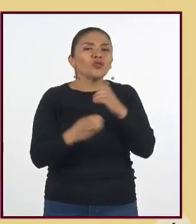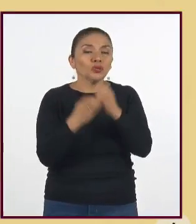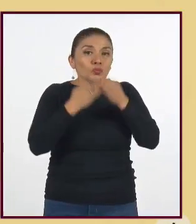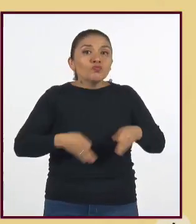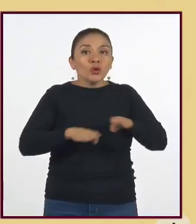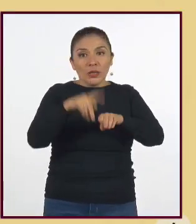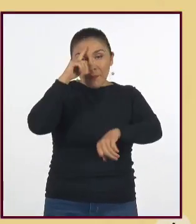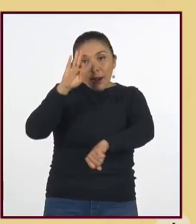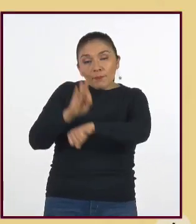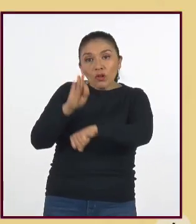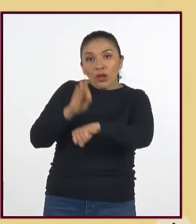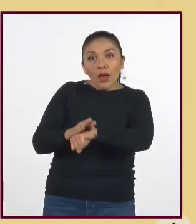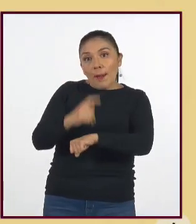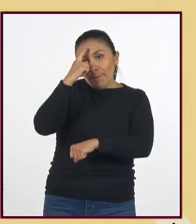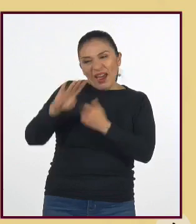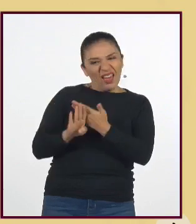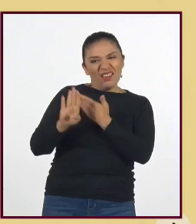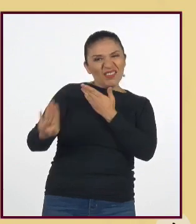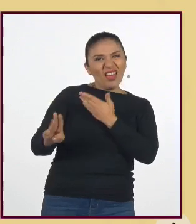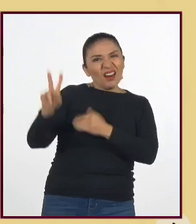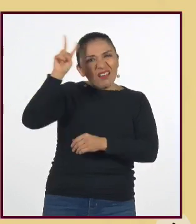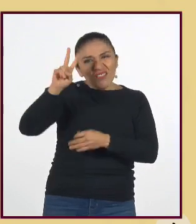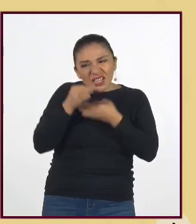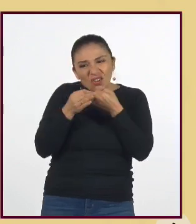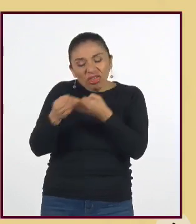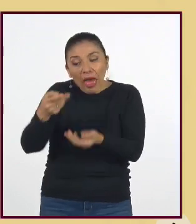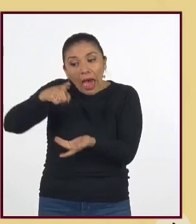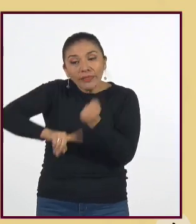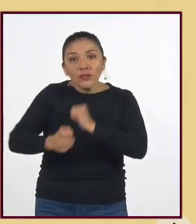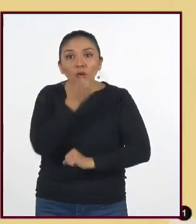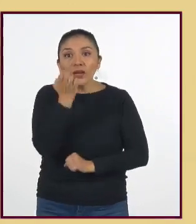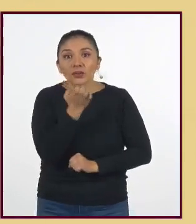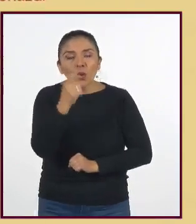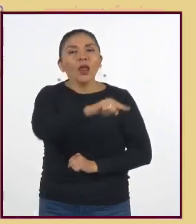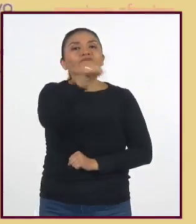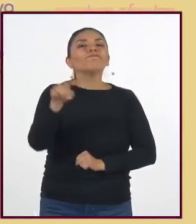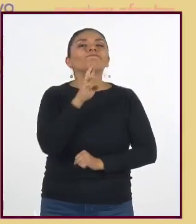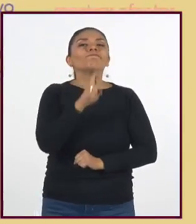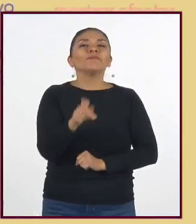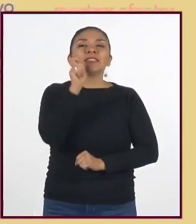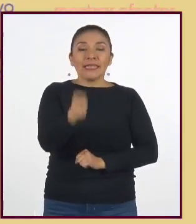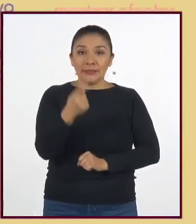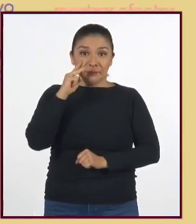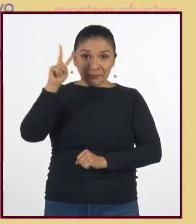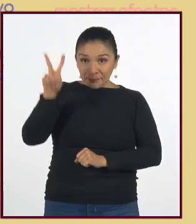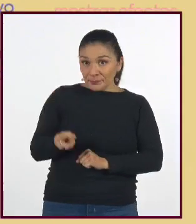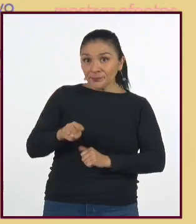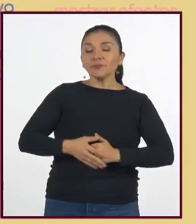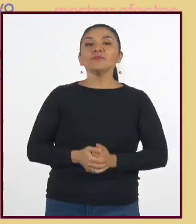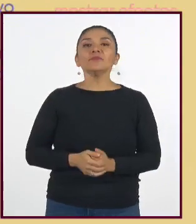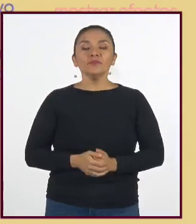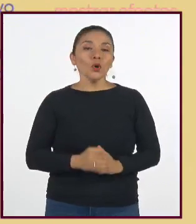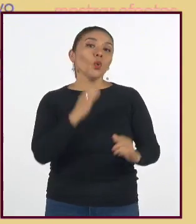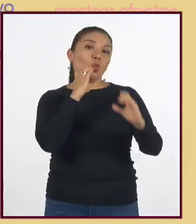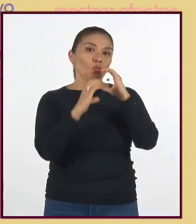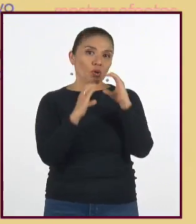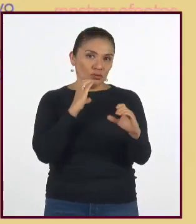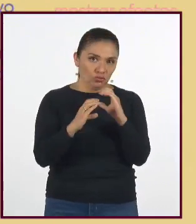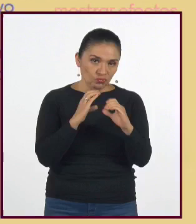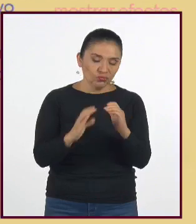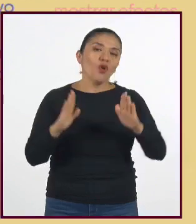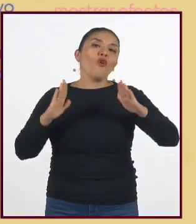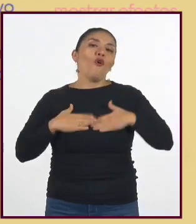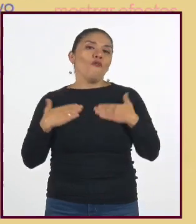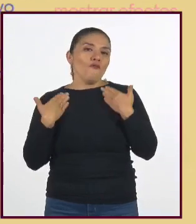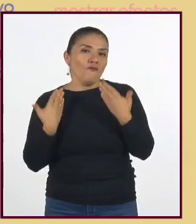el consumo de sustancias en el entorno escolar. Y sus respuestas son las siguientes. Veamos cuáles son. Comunicación,